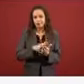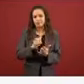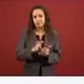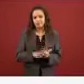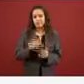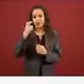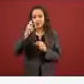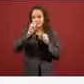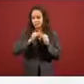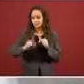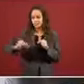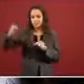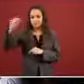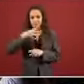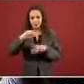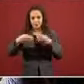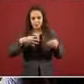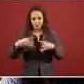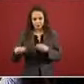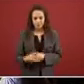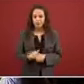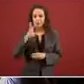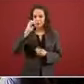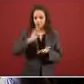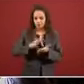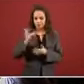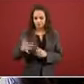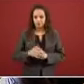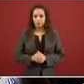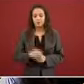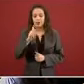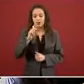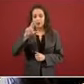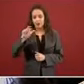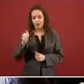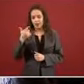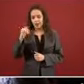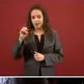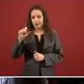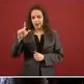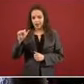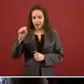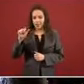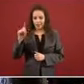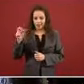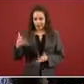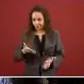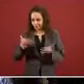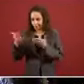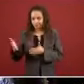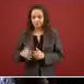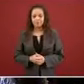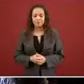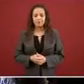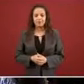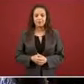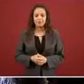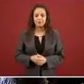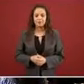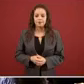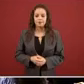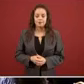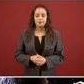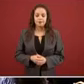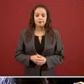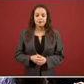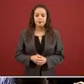epidémica. Gracias. Doctora Gisela Saldaña. Lara Saldaña. Por favor, gracias.